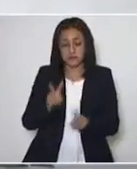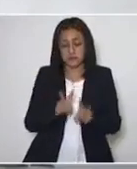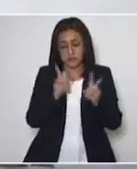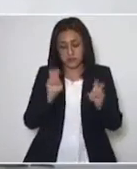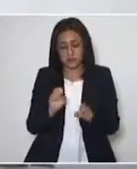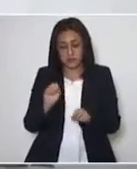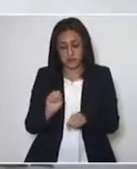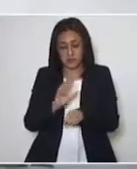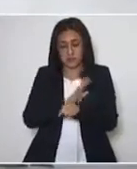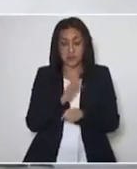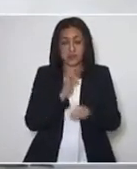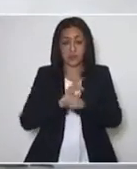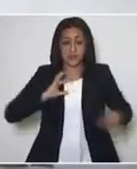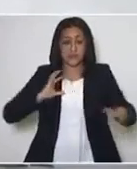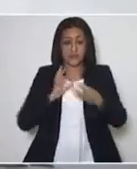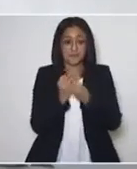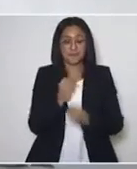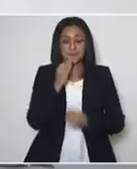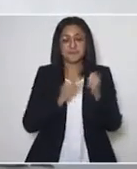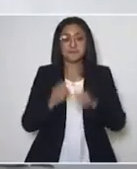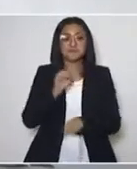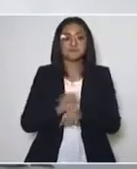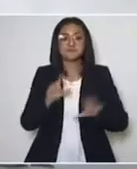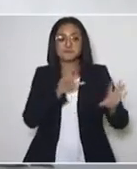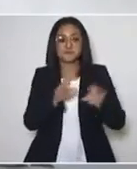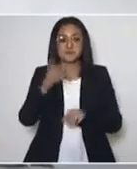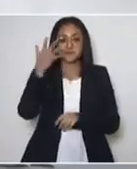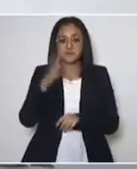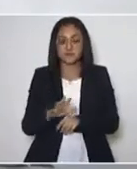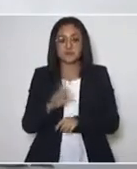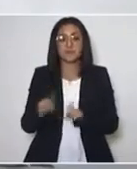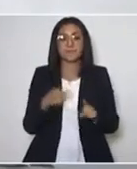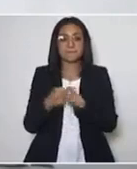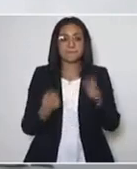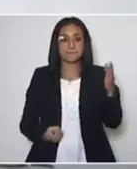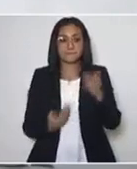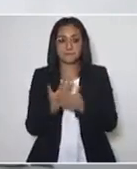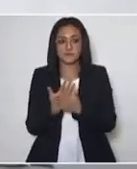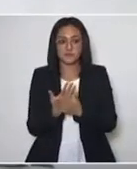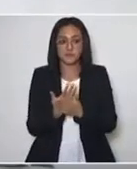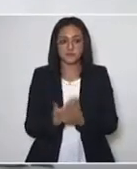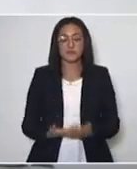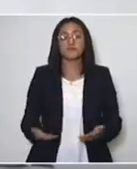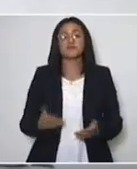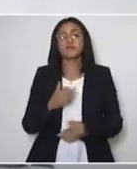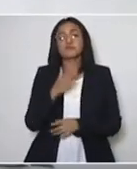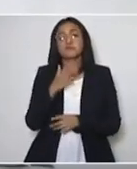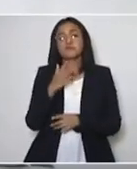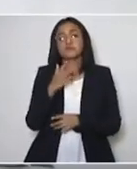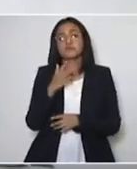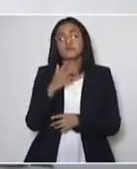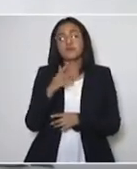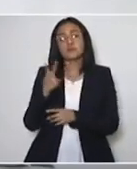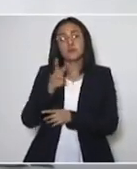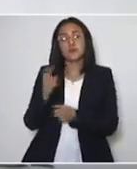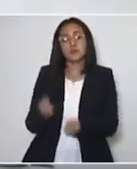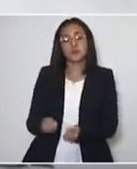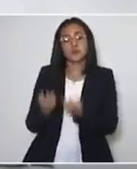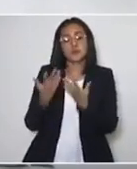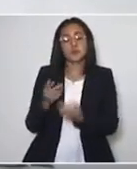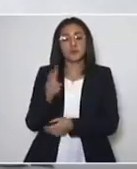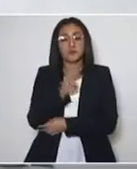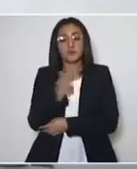COVID. En el acumulado de fin de semana, 710 casos nuevos. A corte del viernes por la